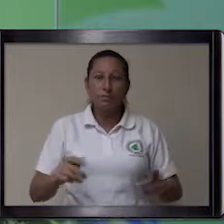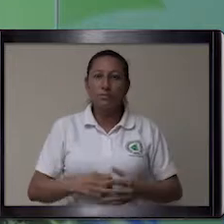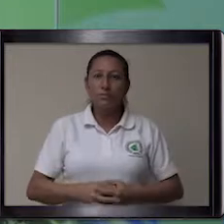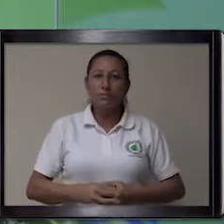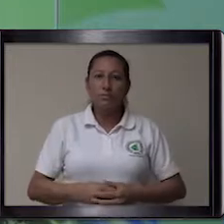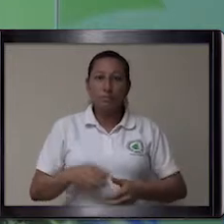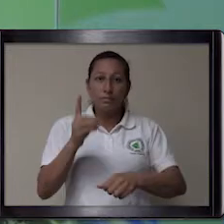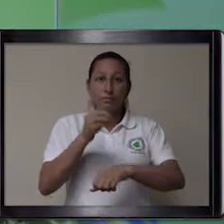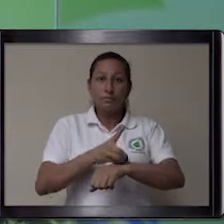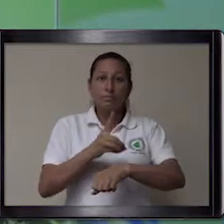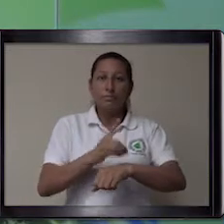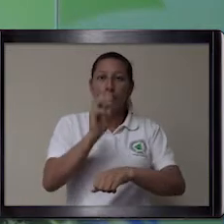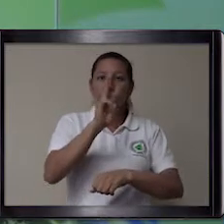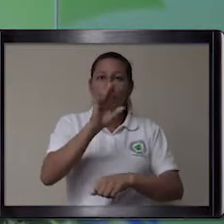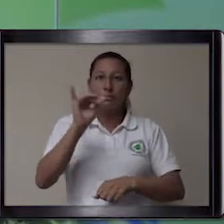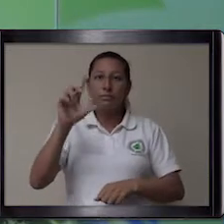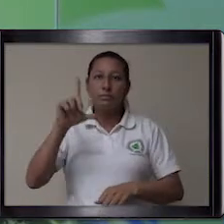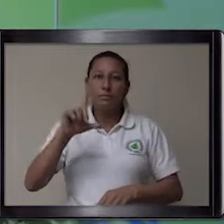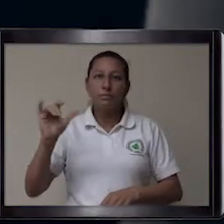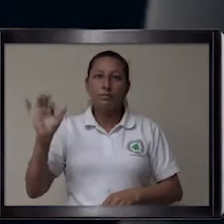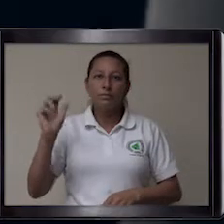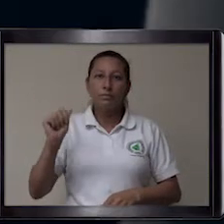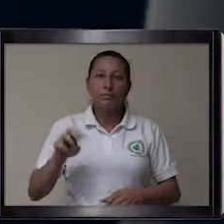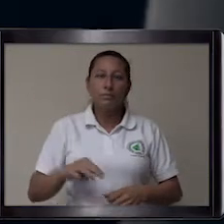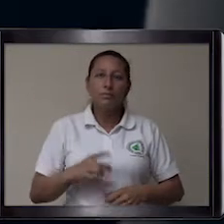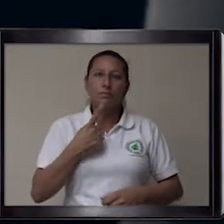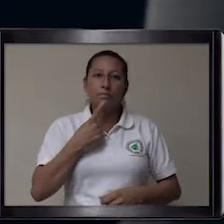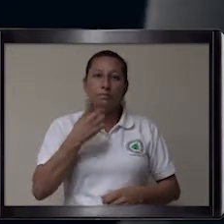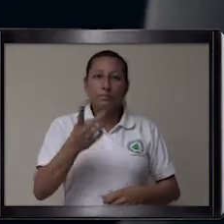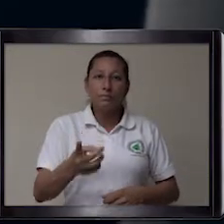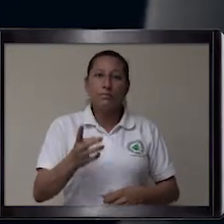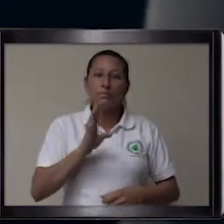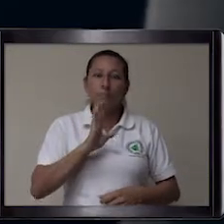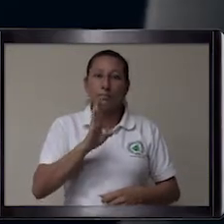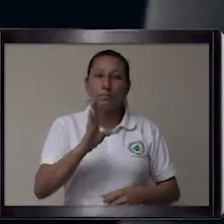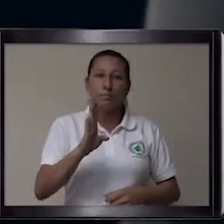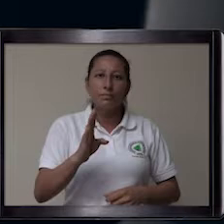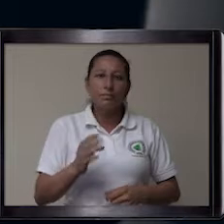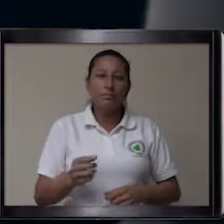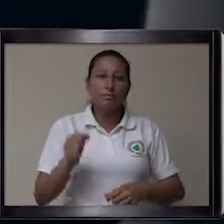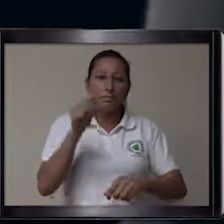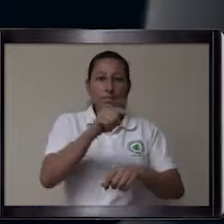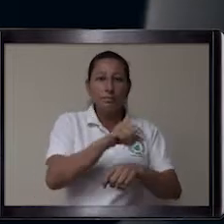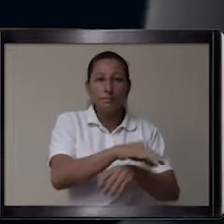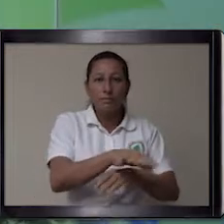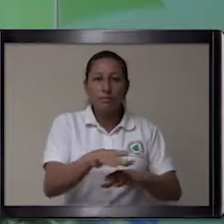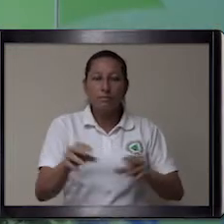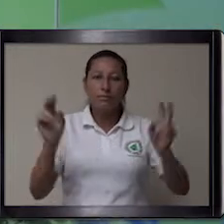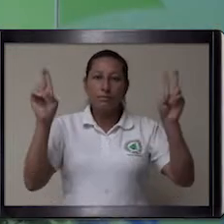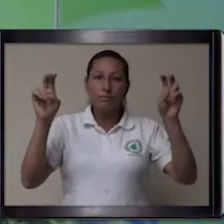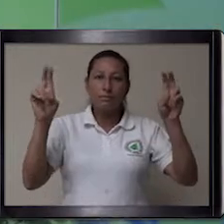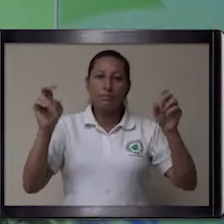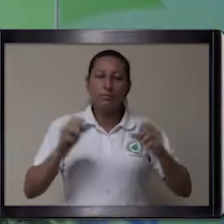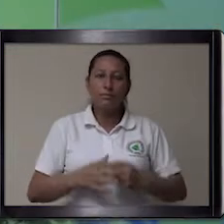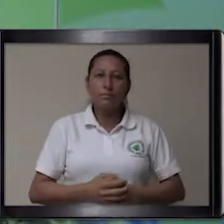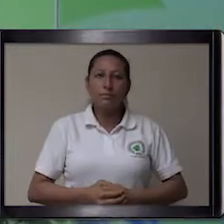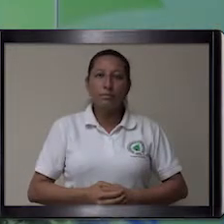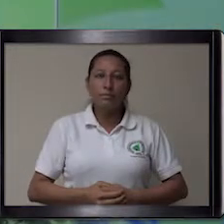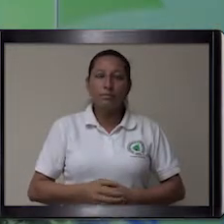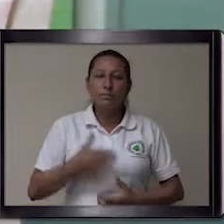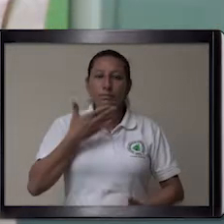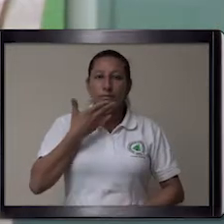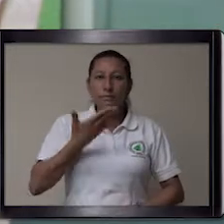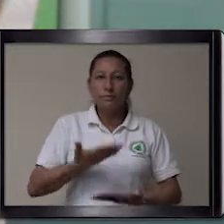centrales con el doctor William Martínez, director de Geología y Geofísica del INETER, para que nos brinde mayores detalles. Bienvenido, doctor, y